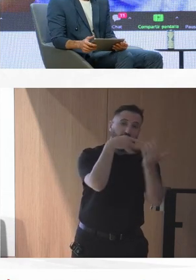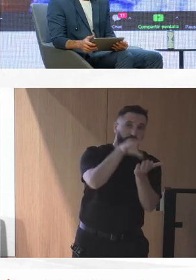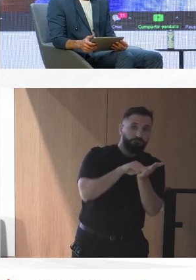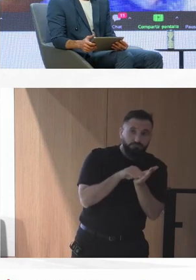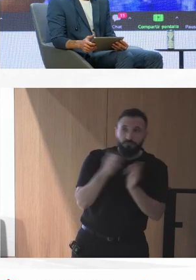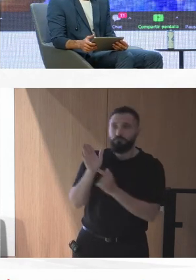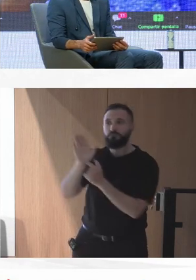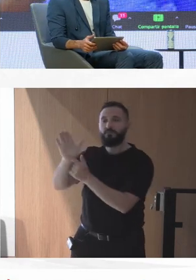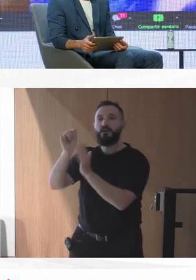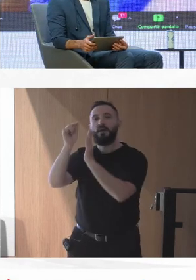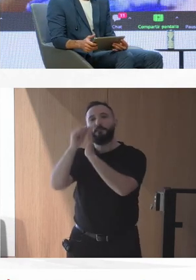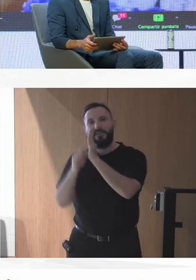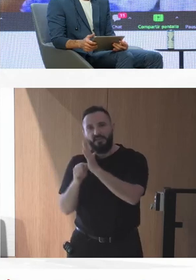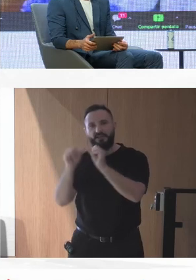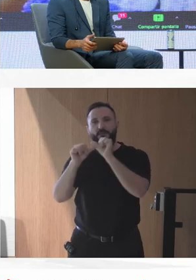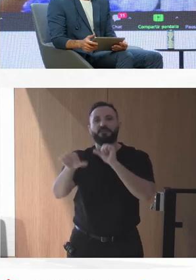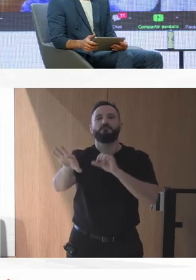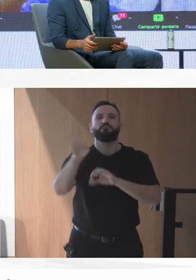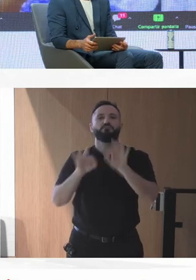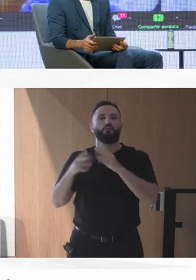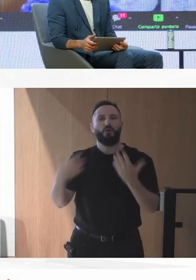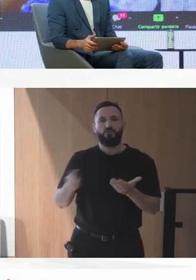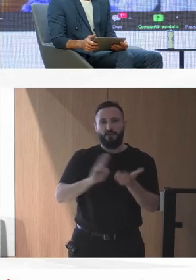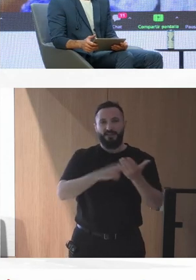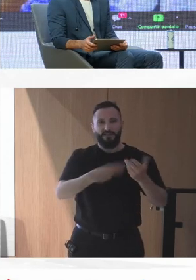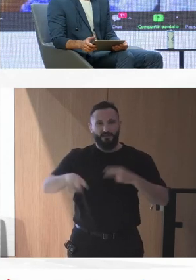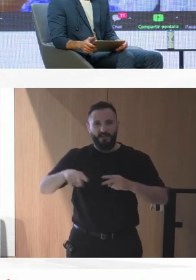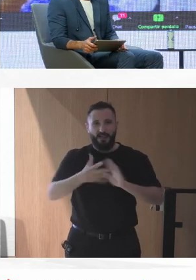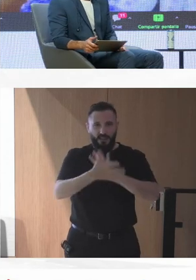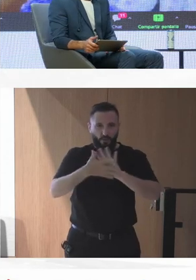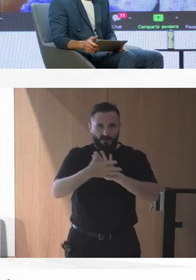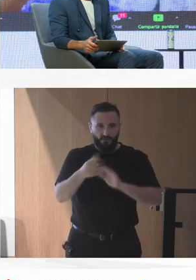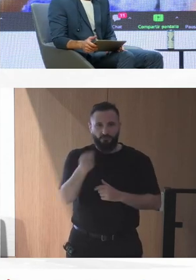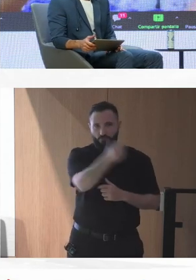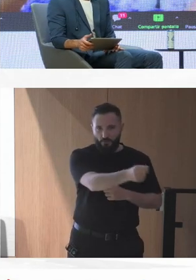siguientes medidas. Asignamos un intérprete de lengua de signos.